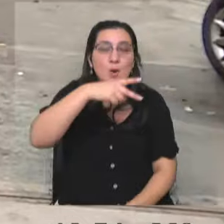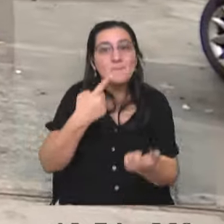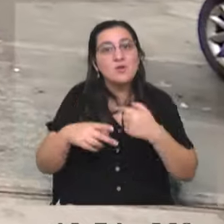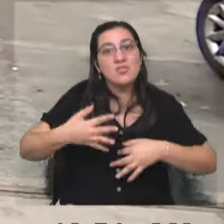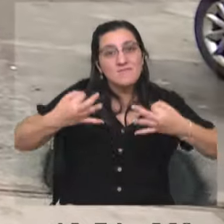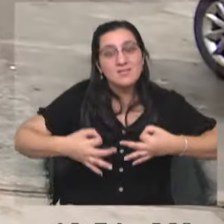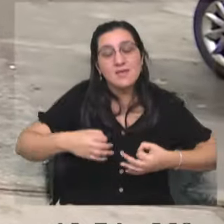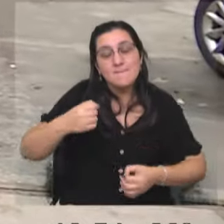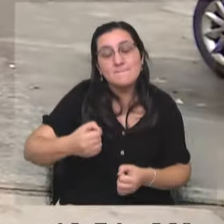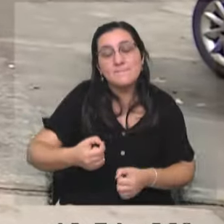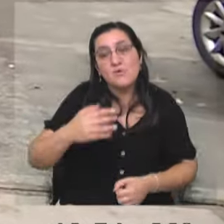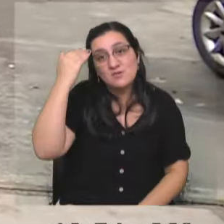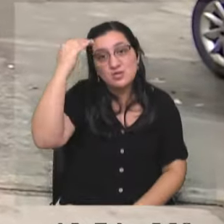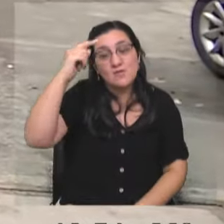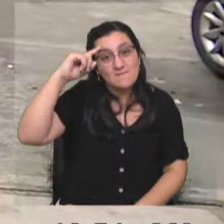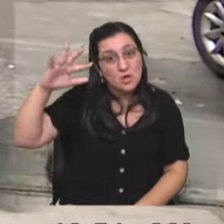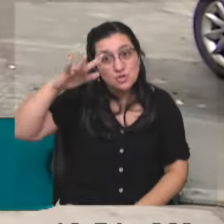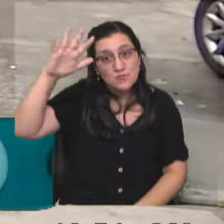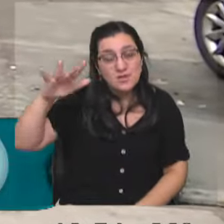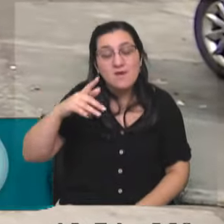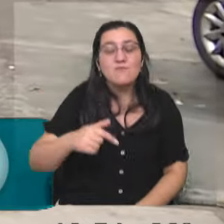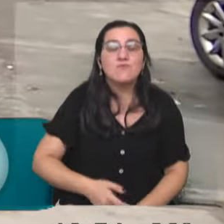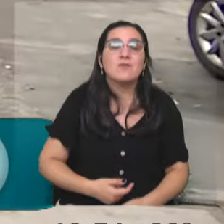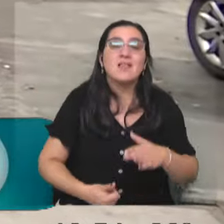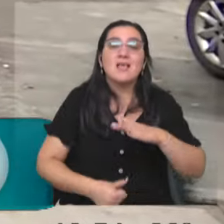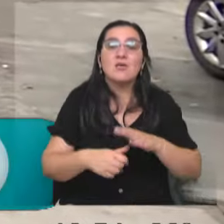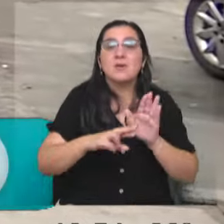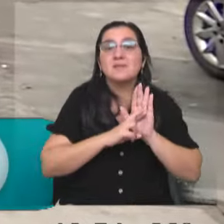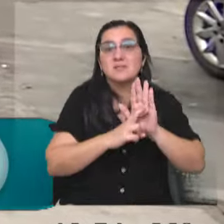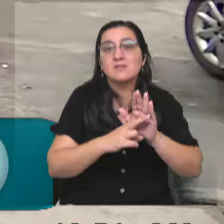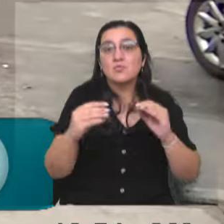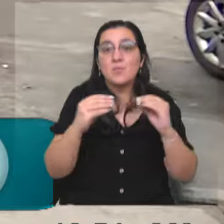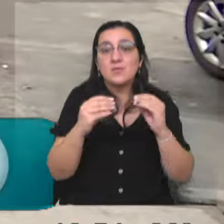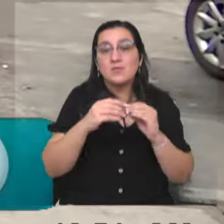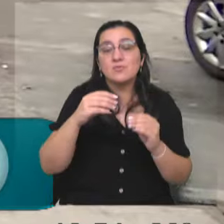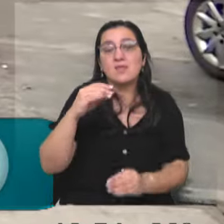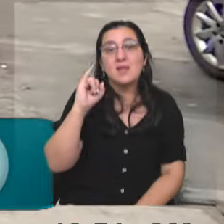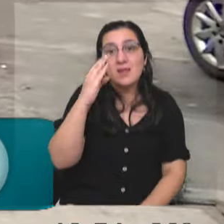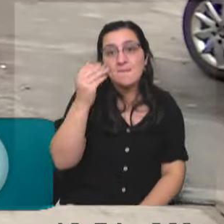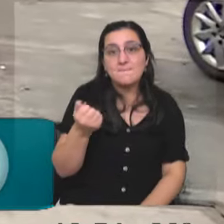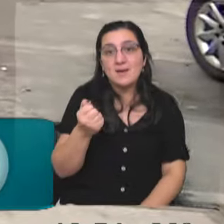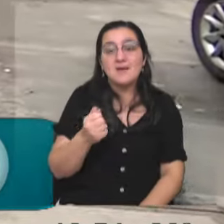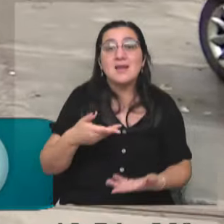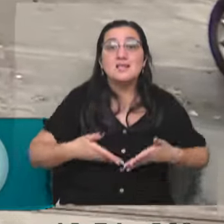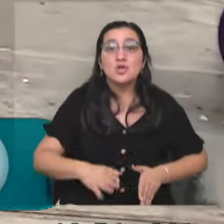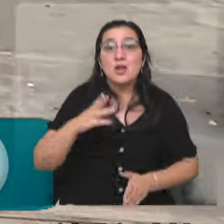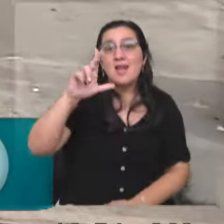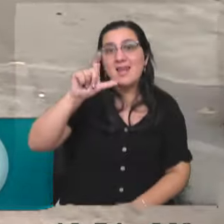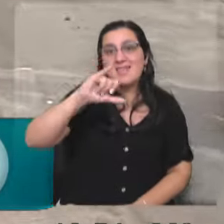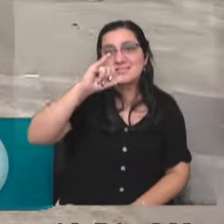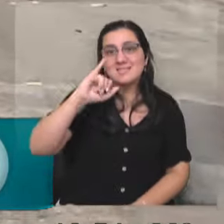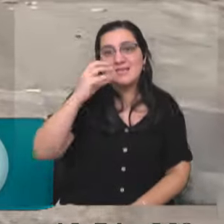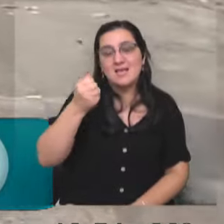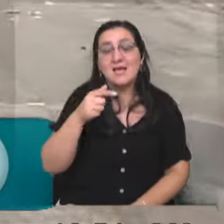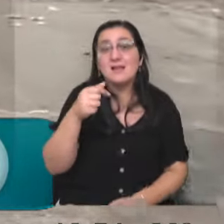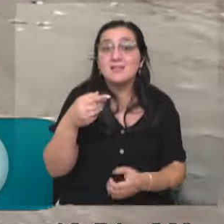es profesor de filosofía, fue delegado y representante de sus compañeros del IPA, creció en Lezica, por eso estamos con Sergio Somaruga, integrante del PIT-CNT.